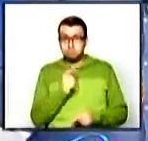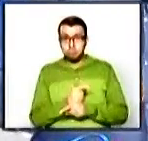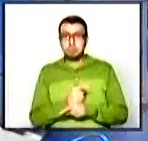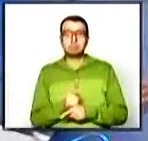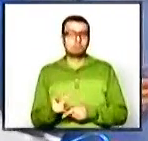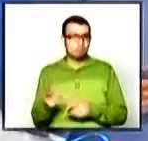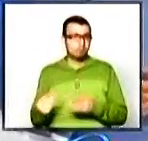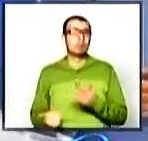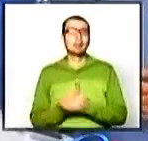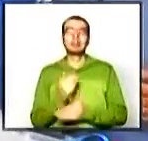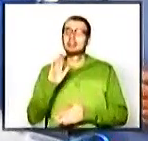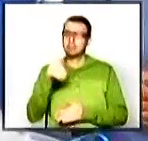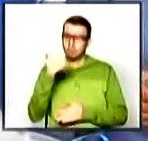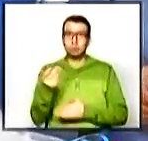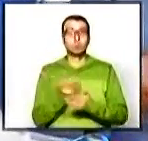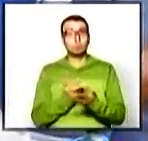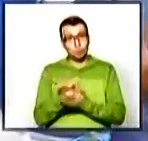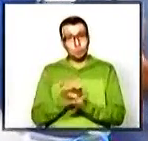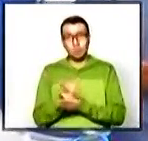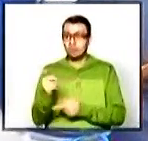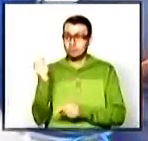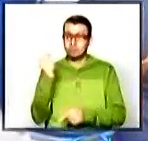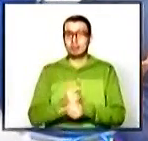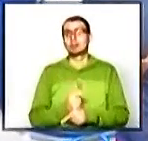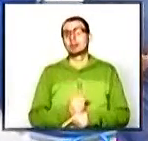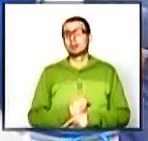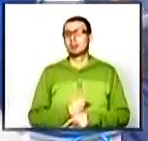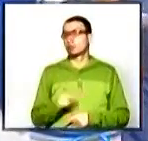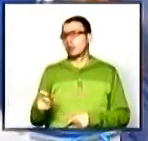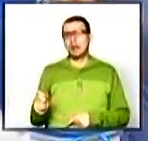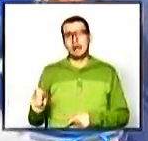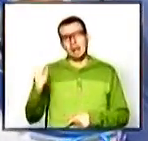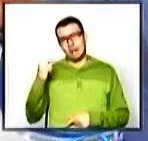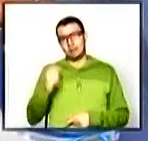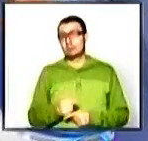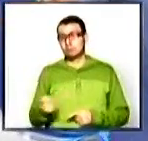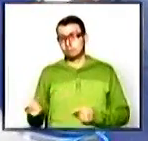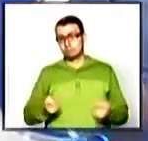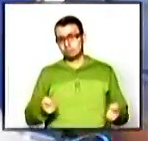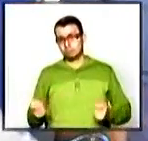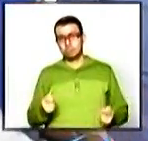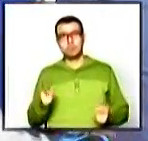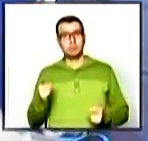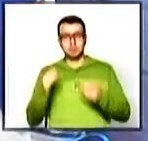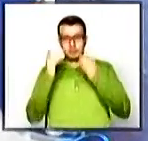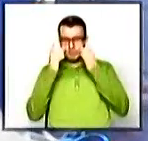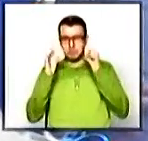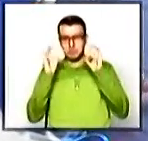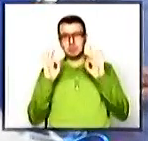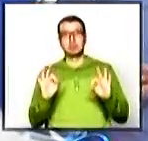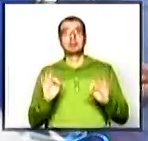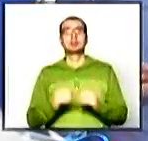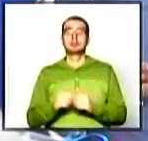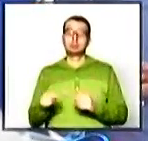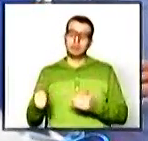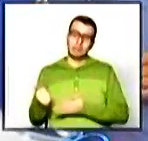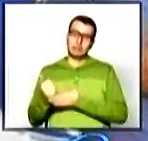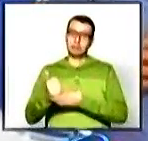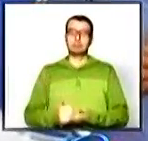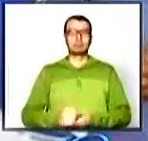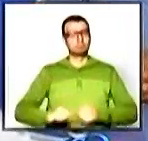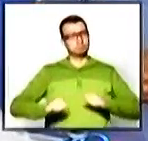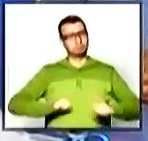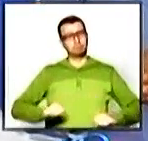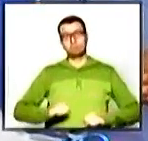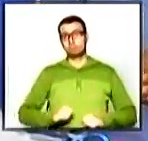iniciar unos tips para que ustedes aprendan a hacer ciertas técnicas de relajación, de estiramiento, que les va a